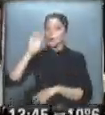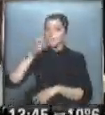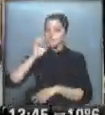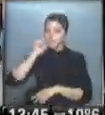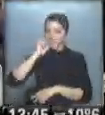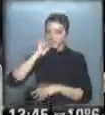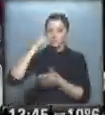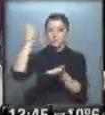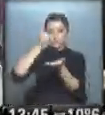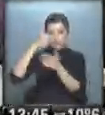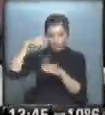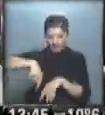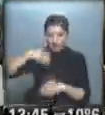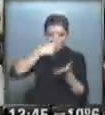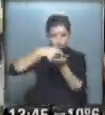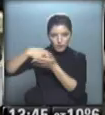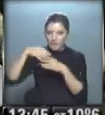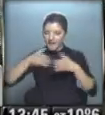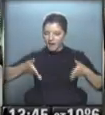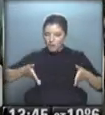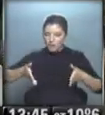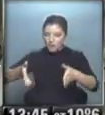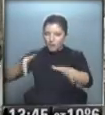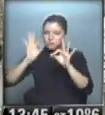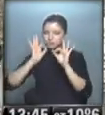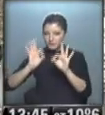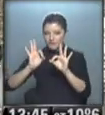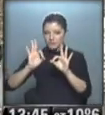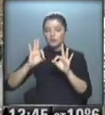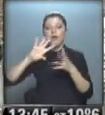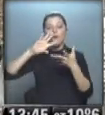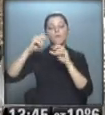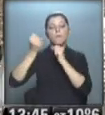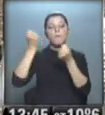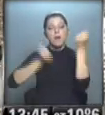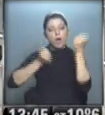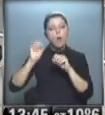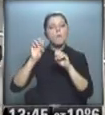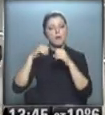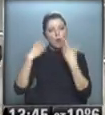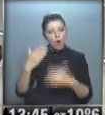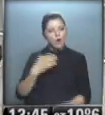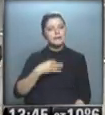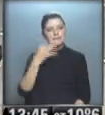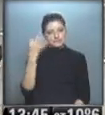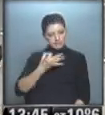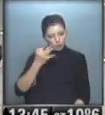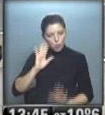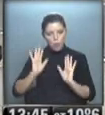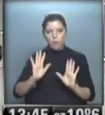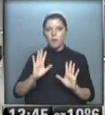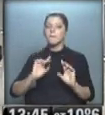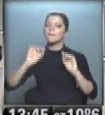esta ruta provincial da mayor seguridad Vial mayor conectividad Pero principalmente